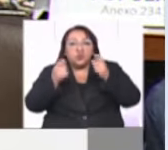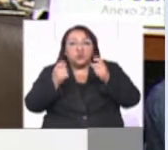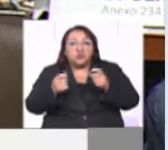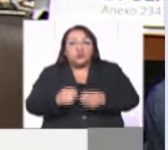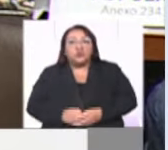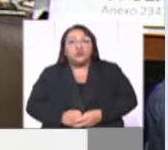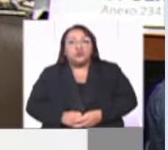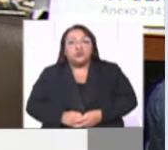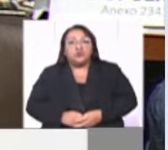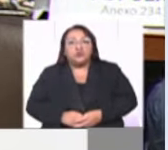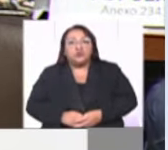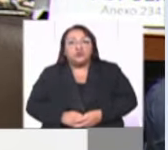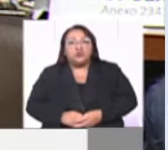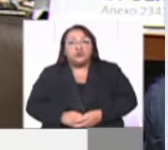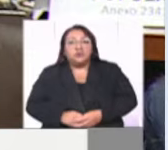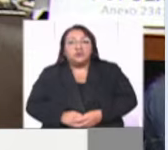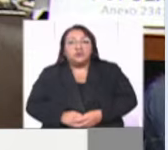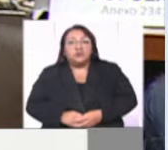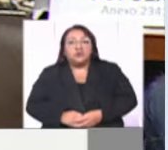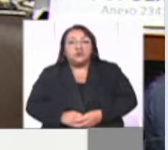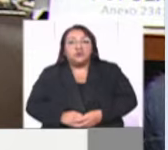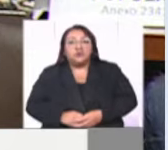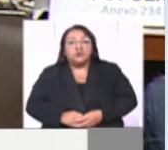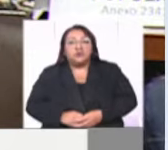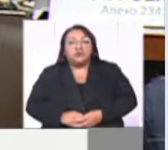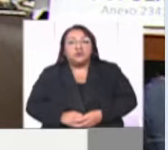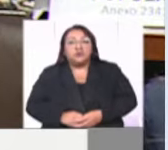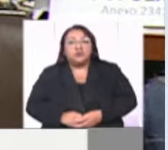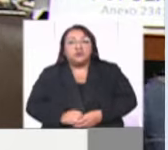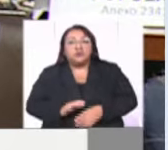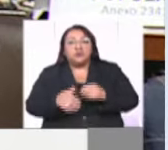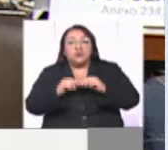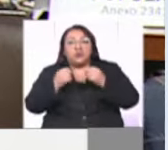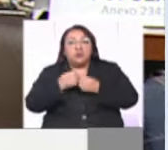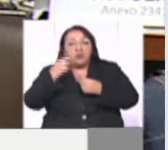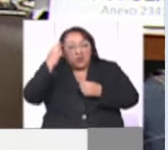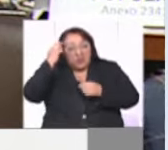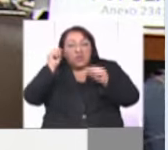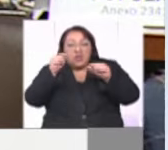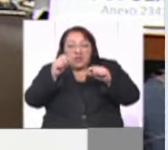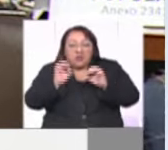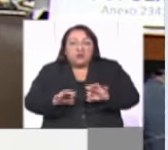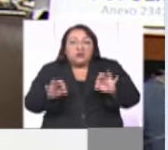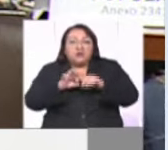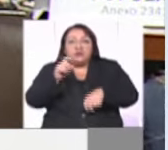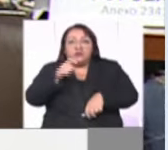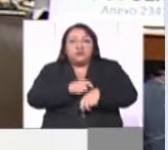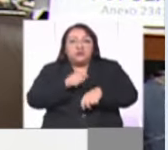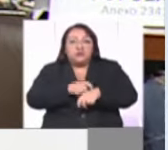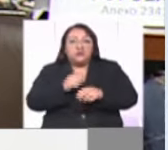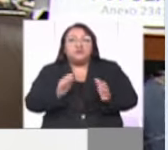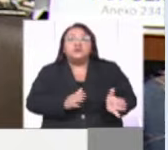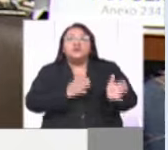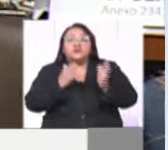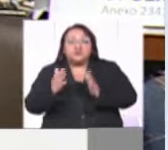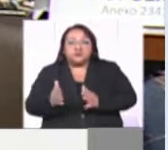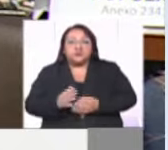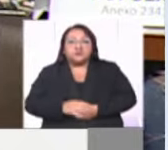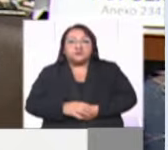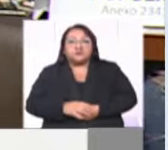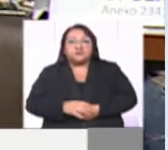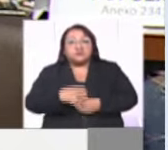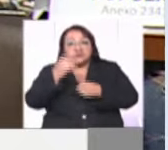político al margen de los intereses o tintes políticos. Eso en estos momentos pasa a un segundo plano. Hay